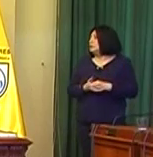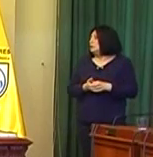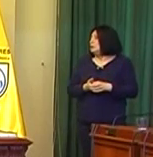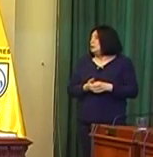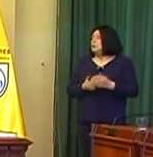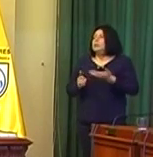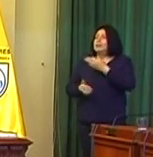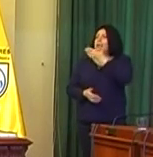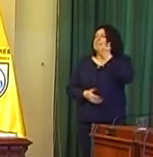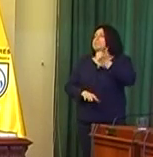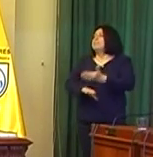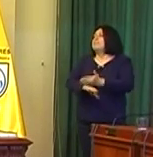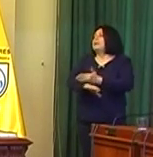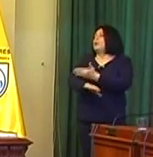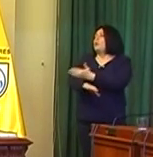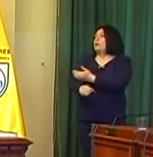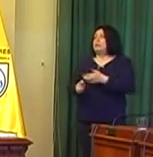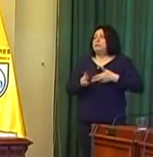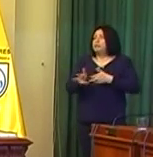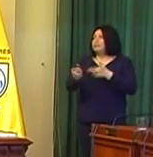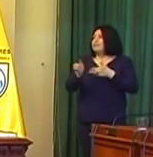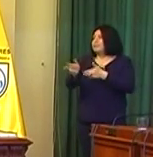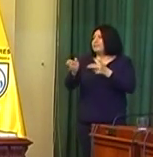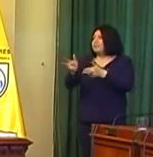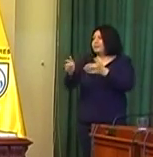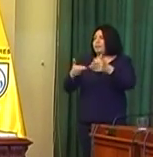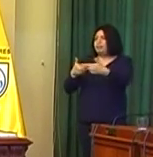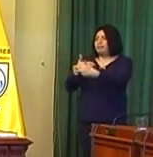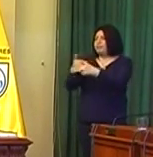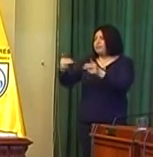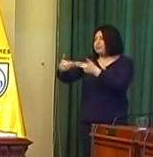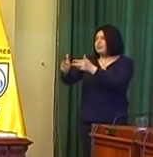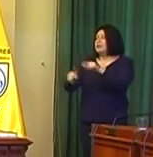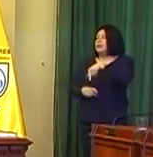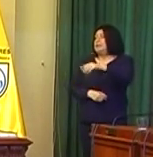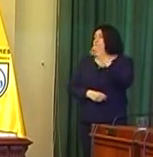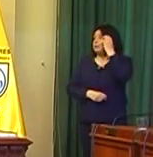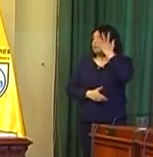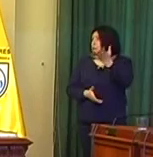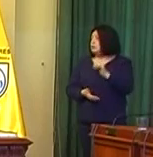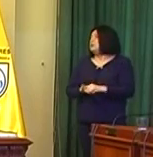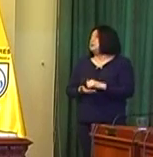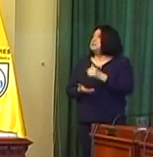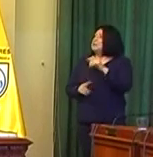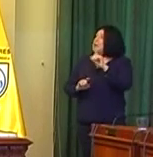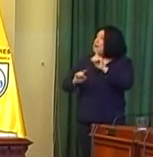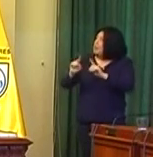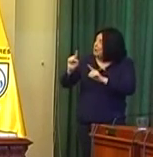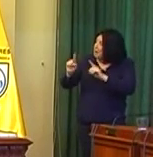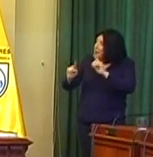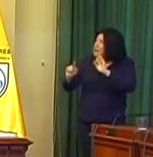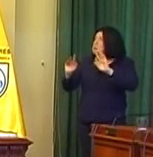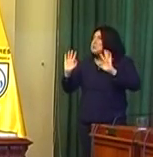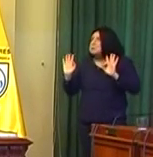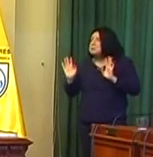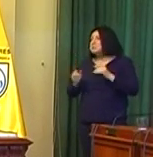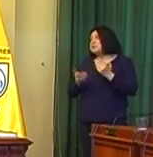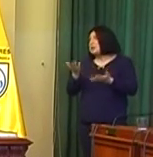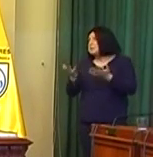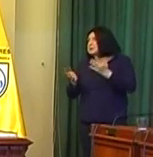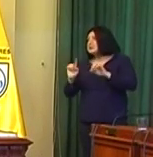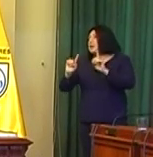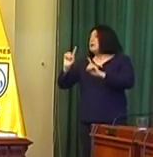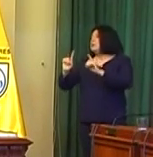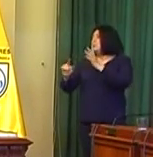con la mejora del tránsito en Miraflores. Si hubiese alguna situación, como siempre pueden